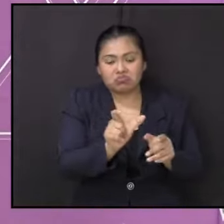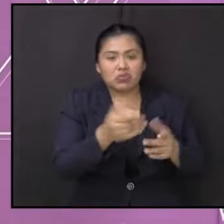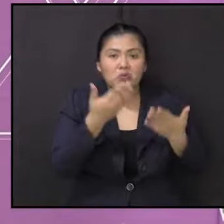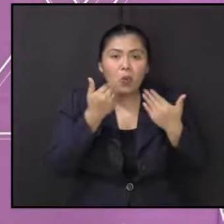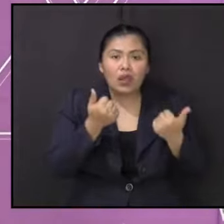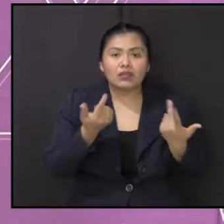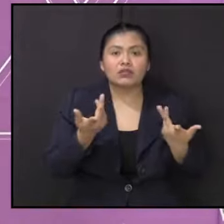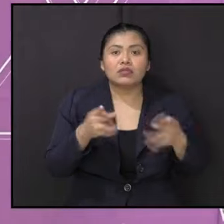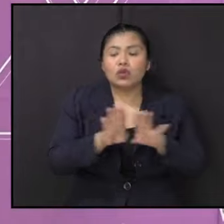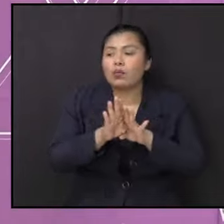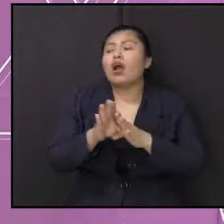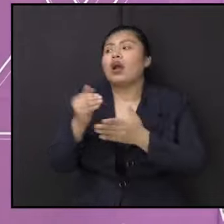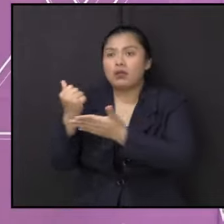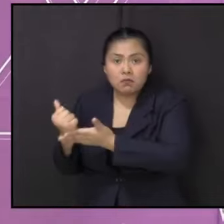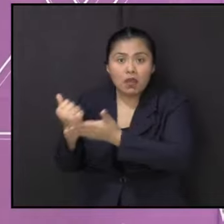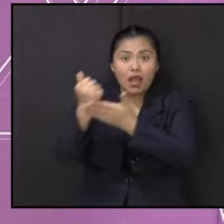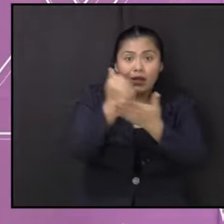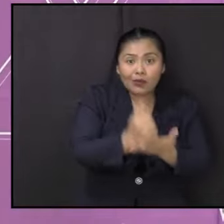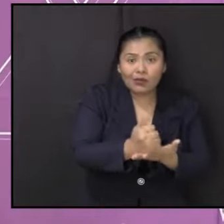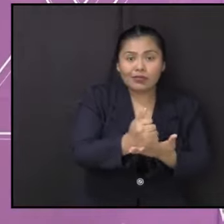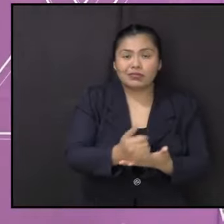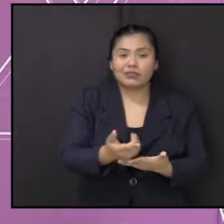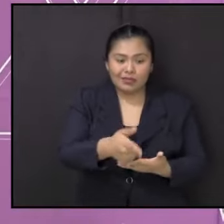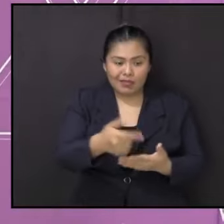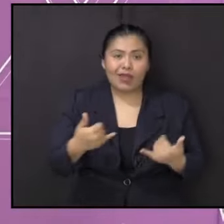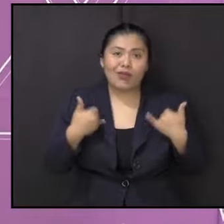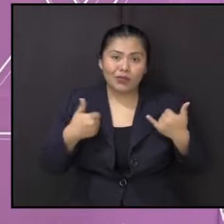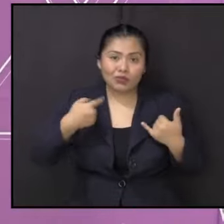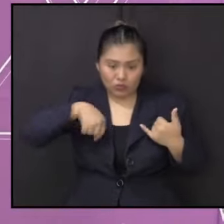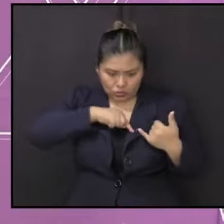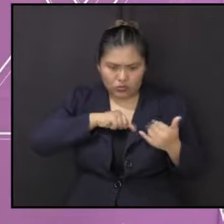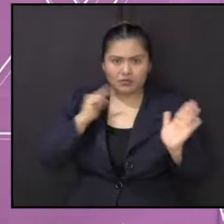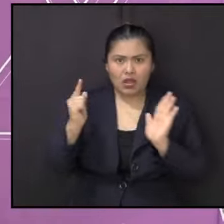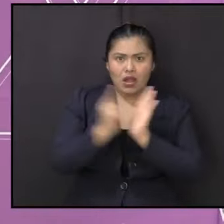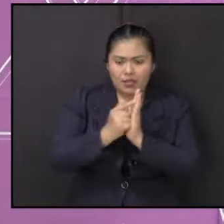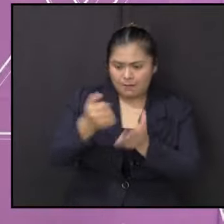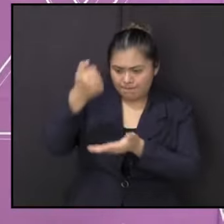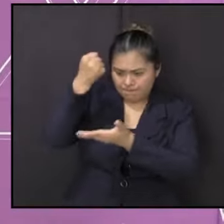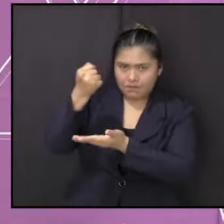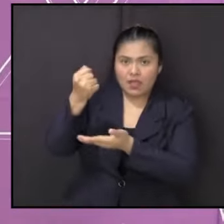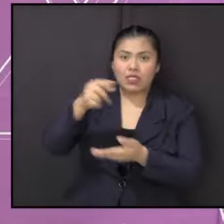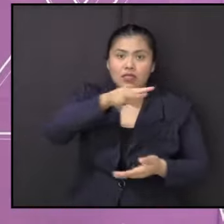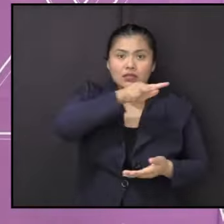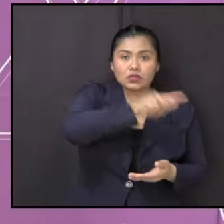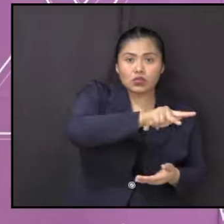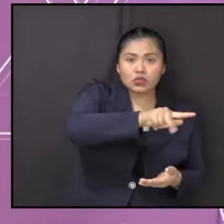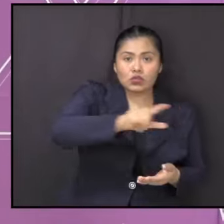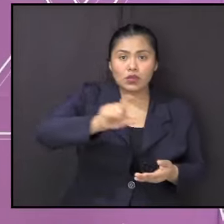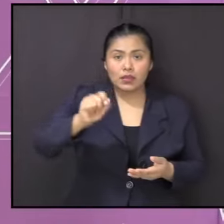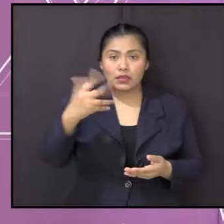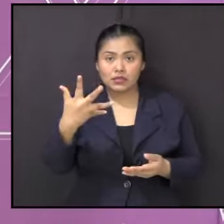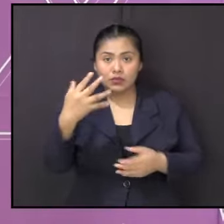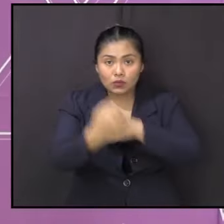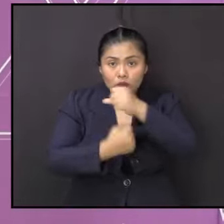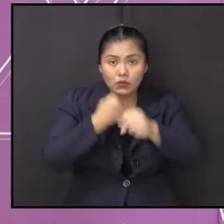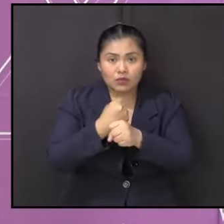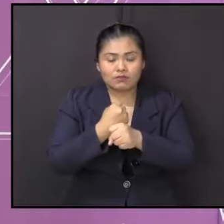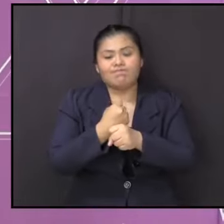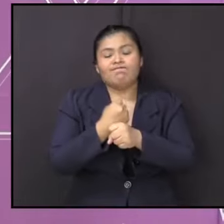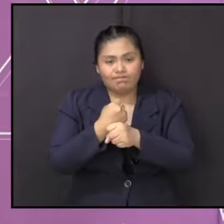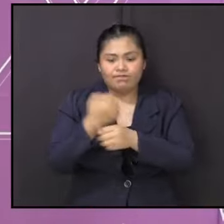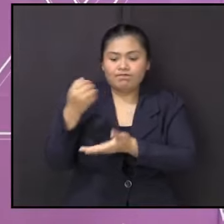caso un financiamiento económico destinado a los jóvenes en la productividad de 18 a 25 años para que ellos